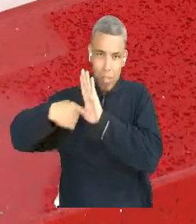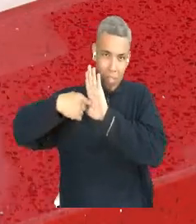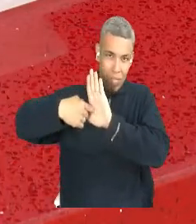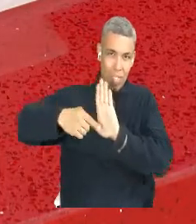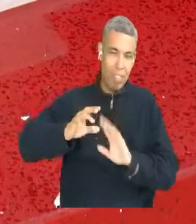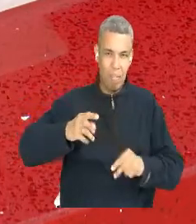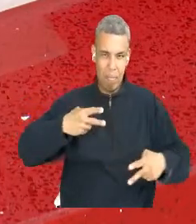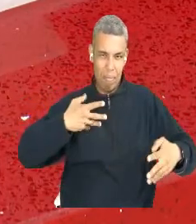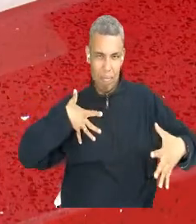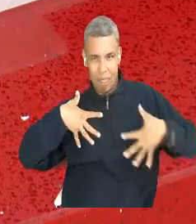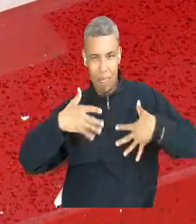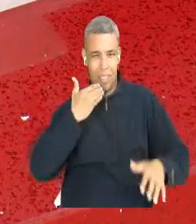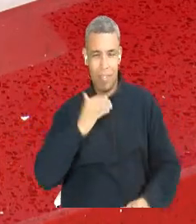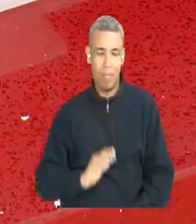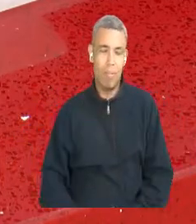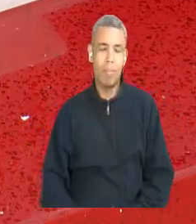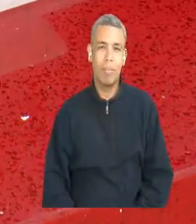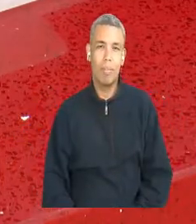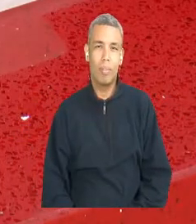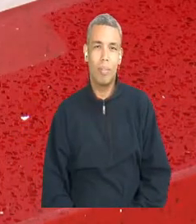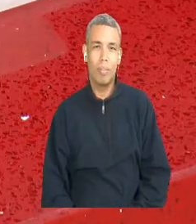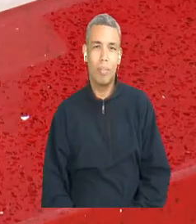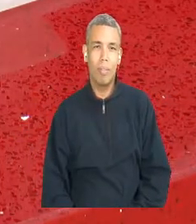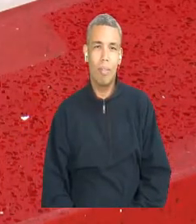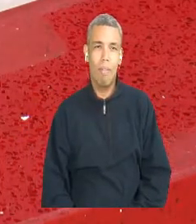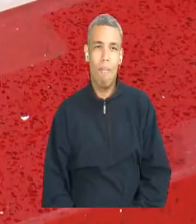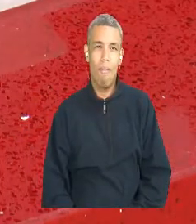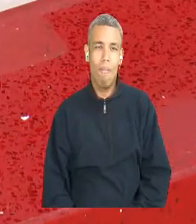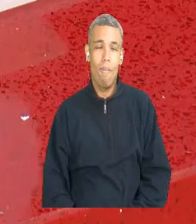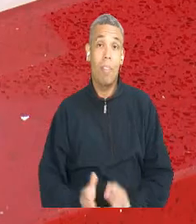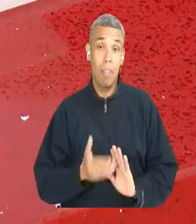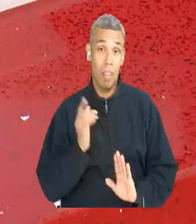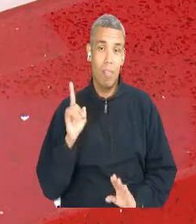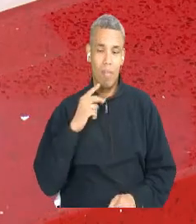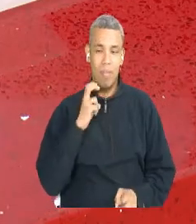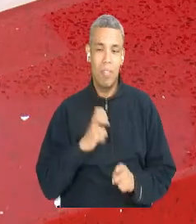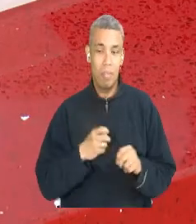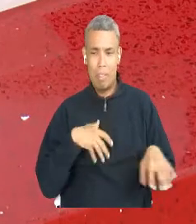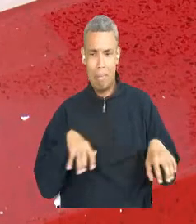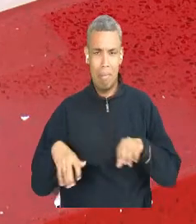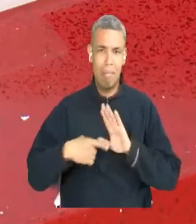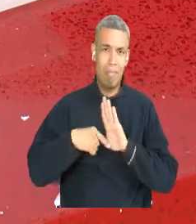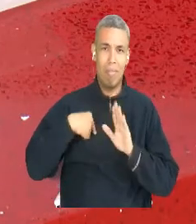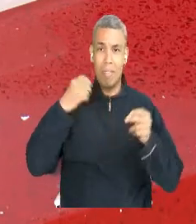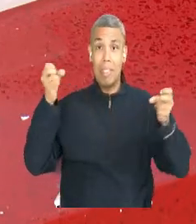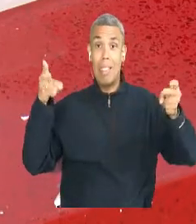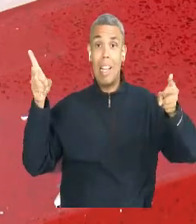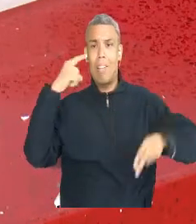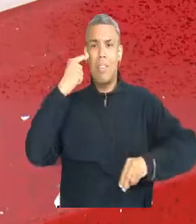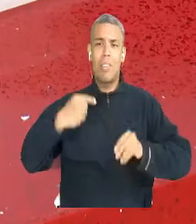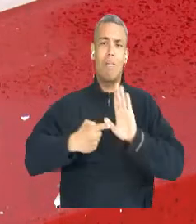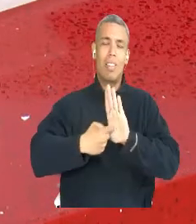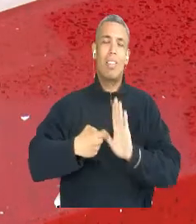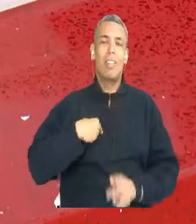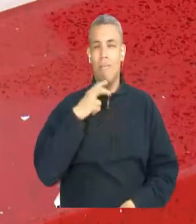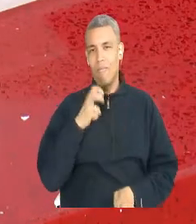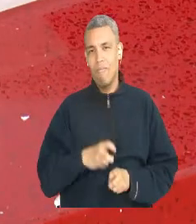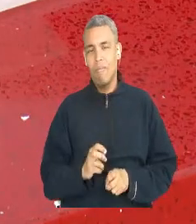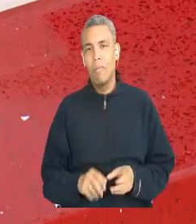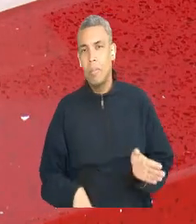hacer... cada uno la receta. Okay. En cuadritos, sí, brunoise o con cassés, como lo hemos venido